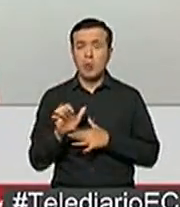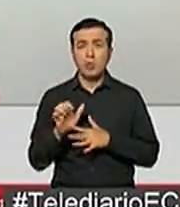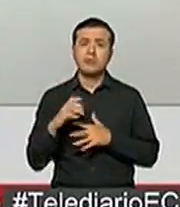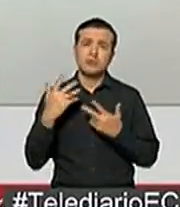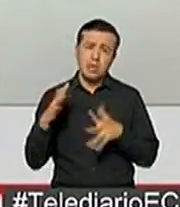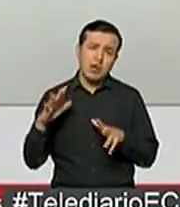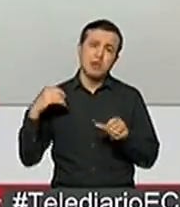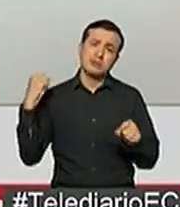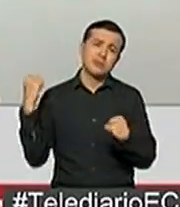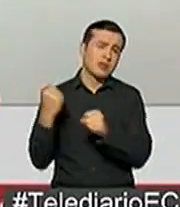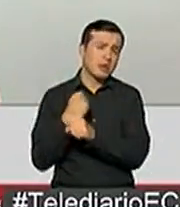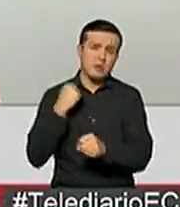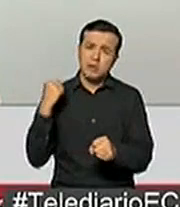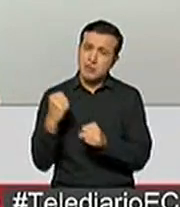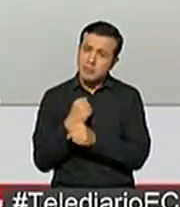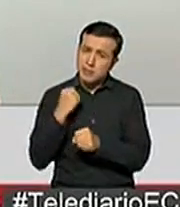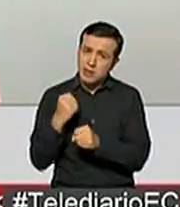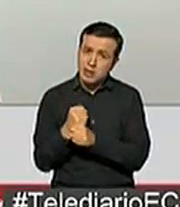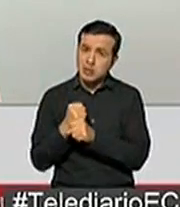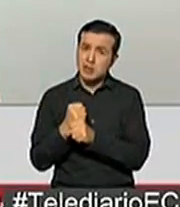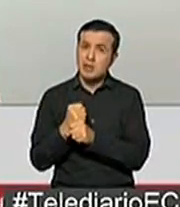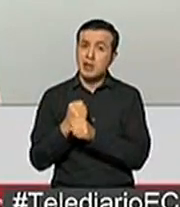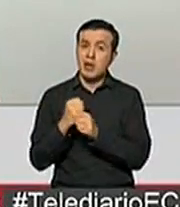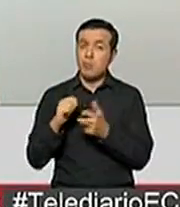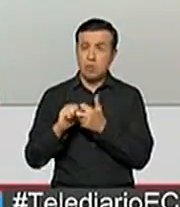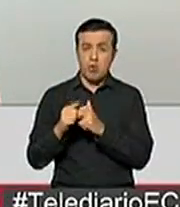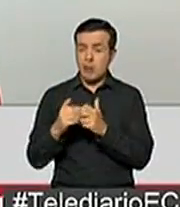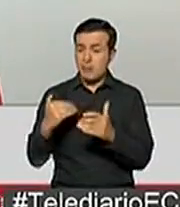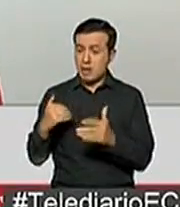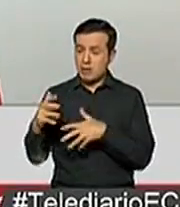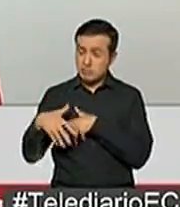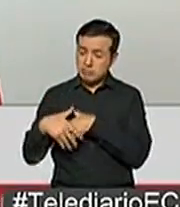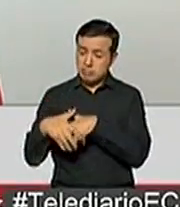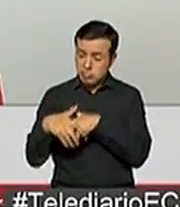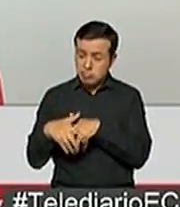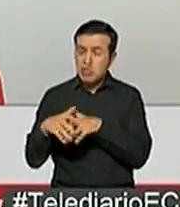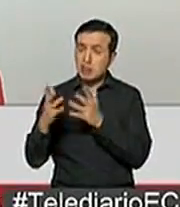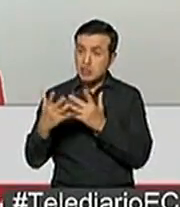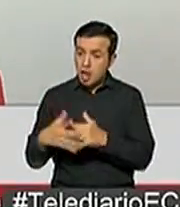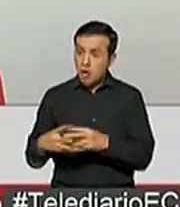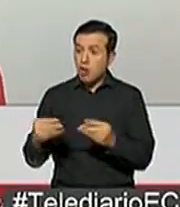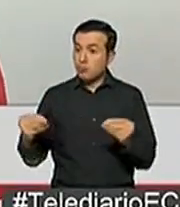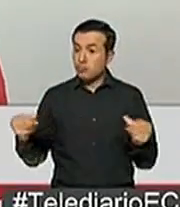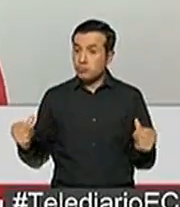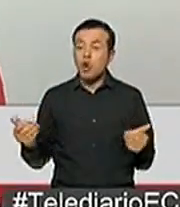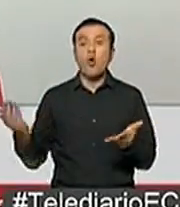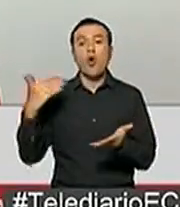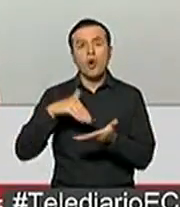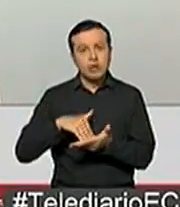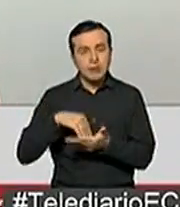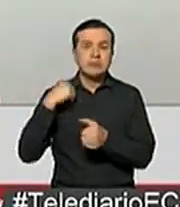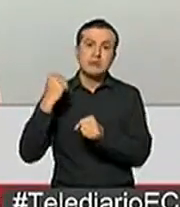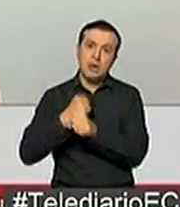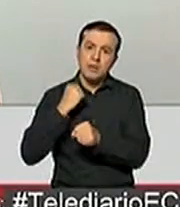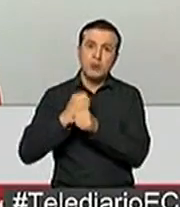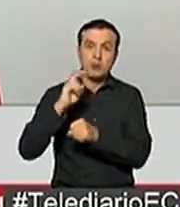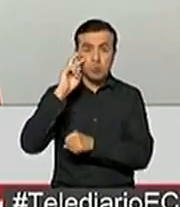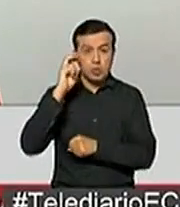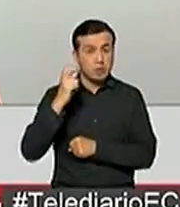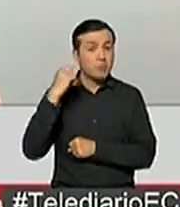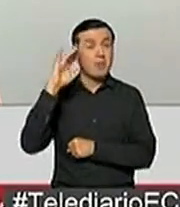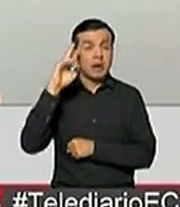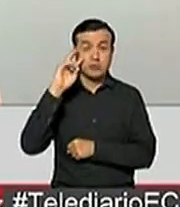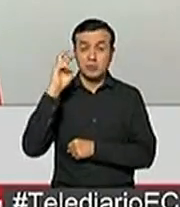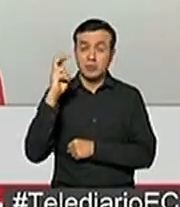trabajando post problemas que tuvimos en tratar de volver a la normalidad especialmente con la